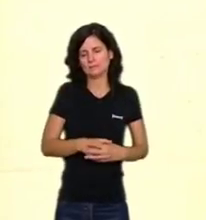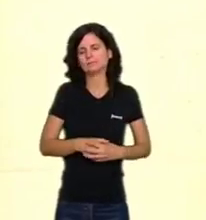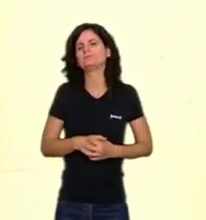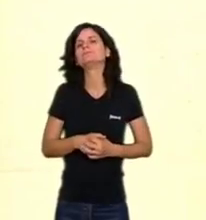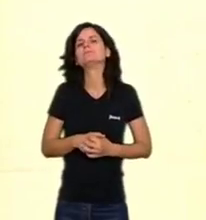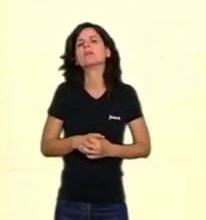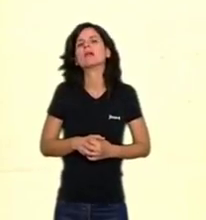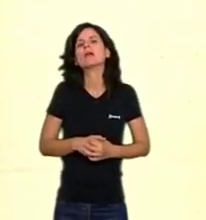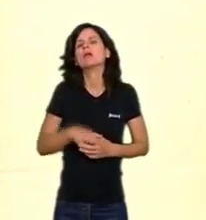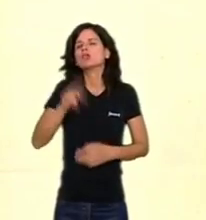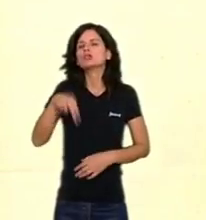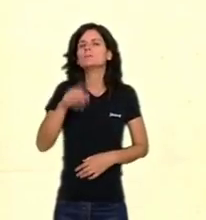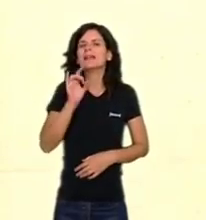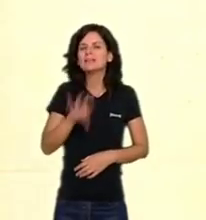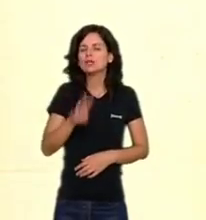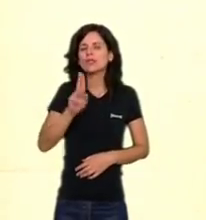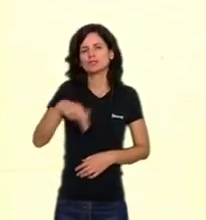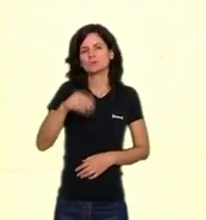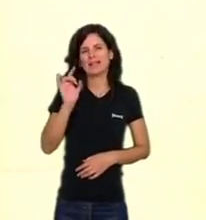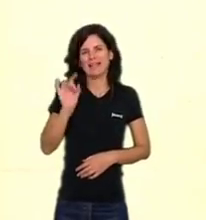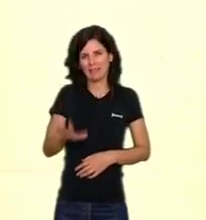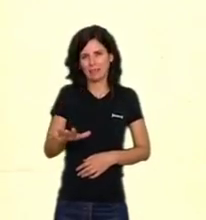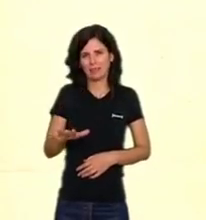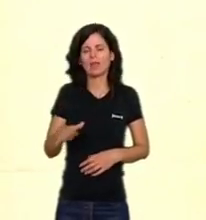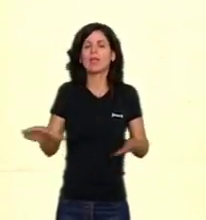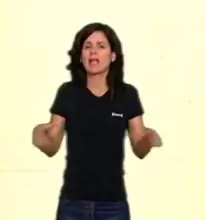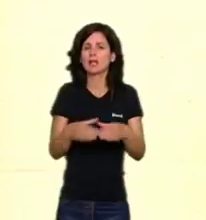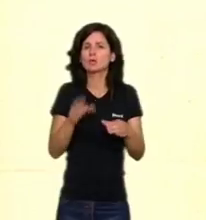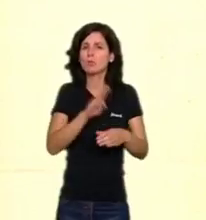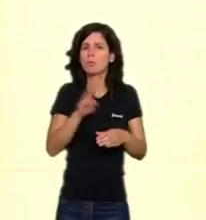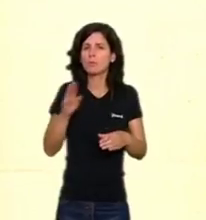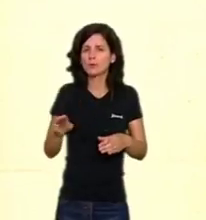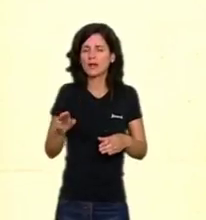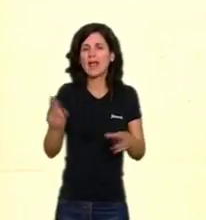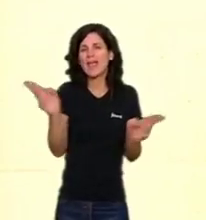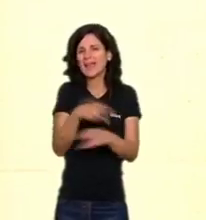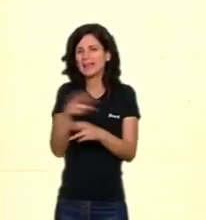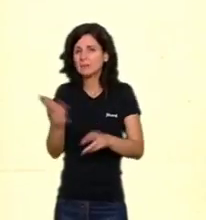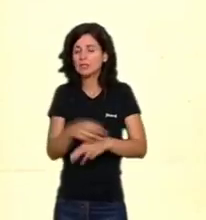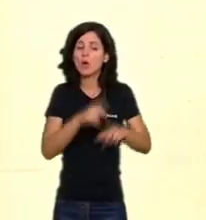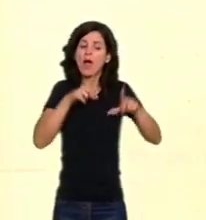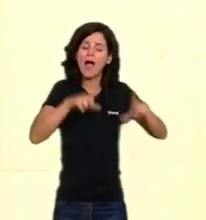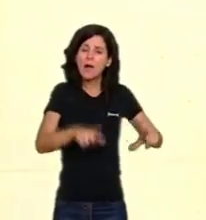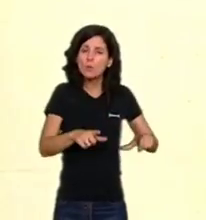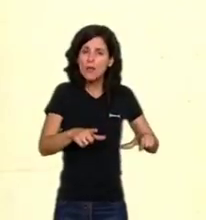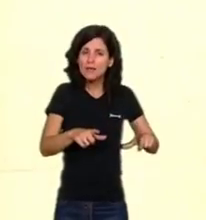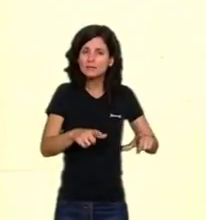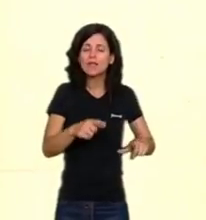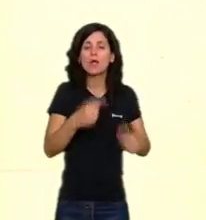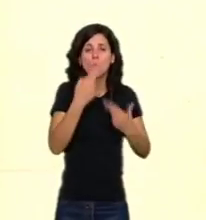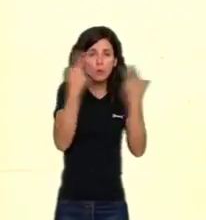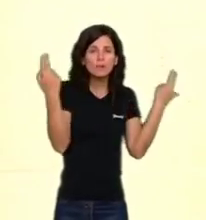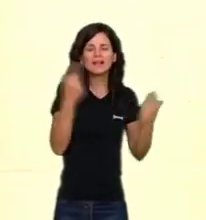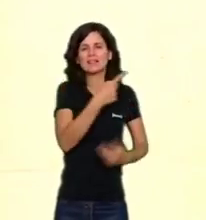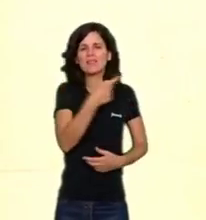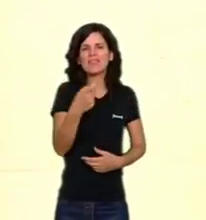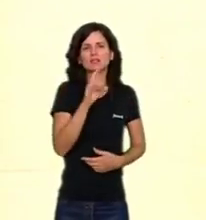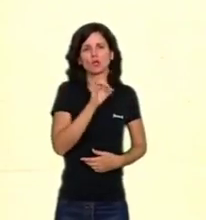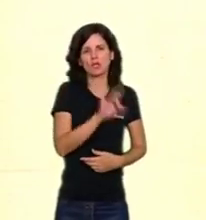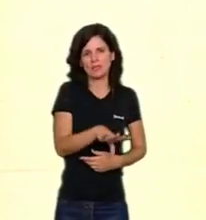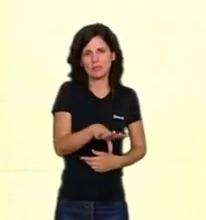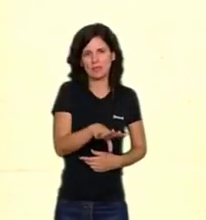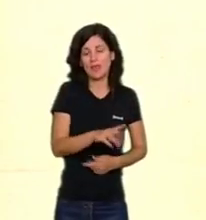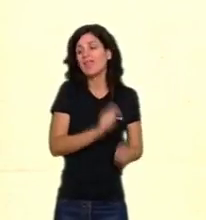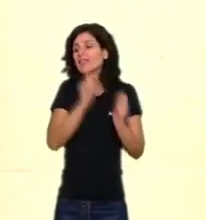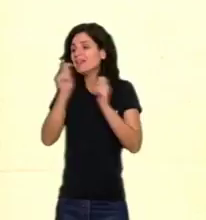Curso 2014-2015, el Partido Popular eliminó 115 aulas públicas y concertó 12